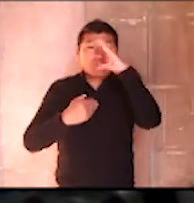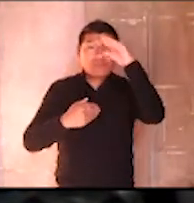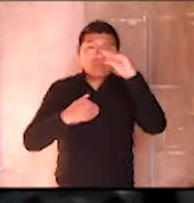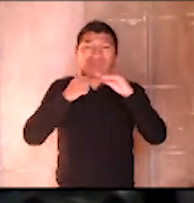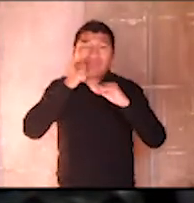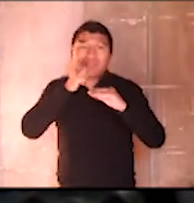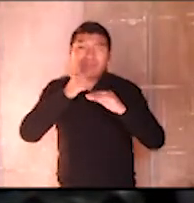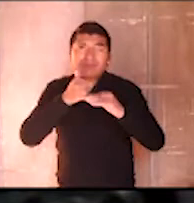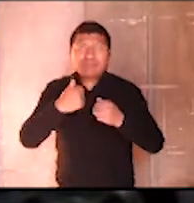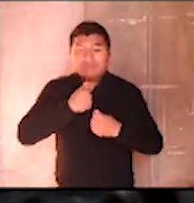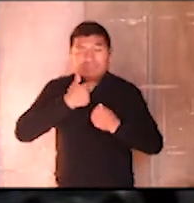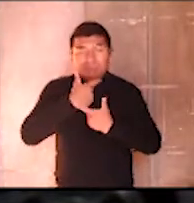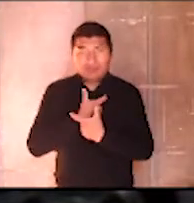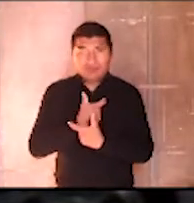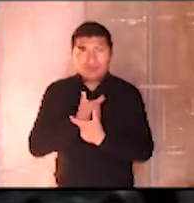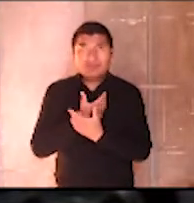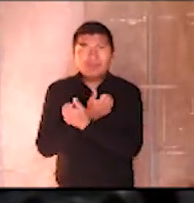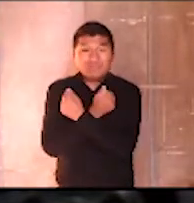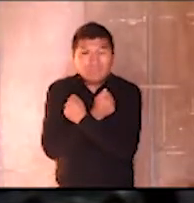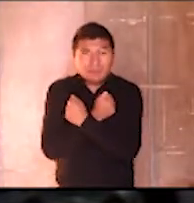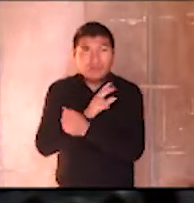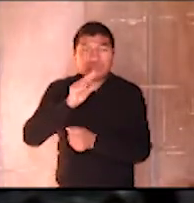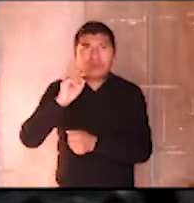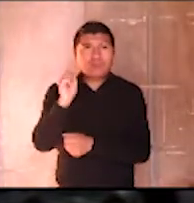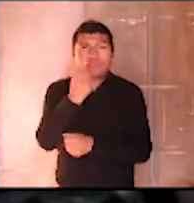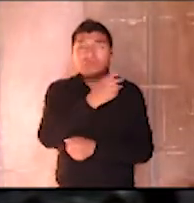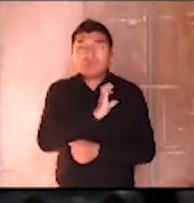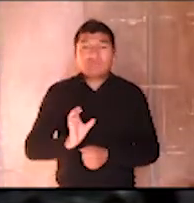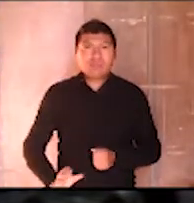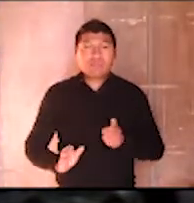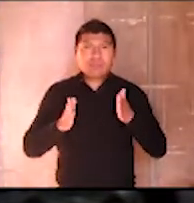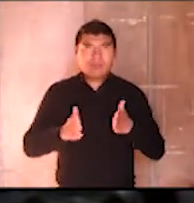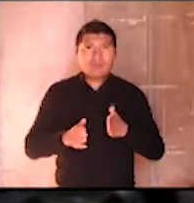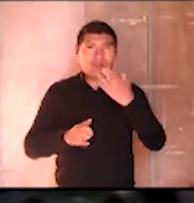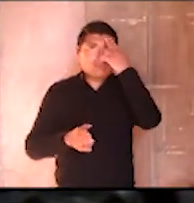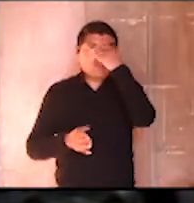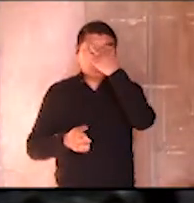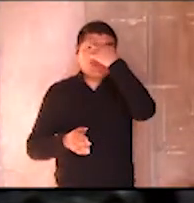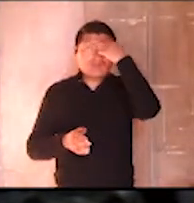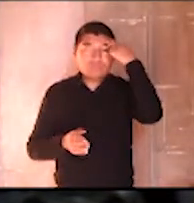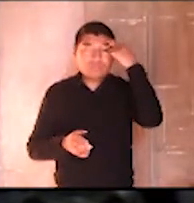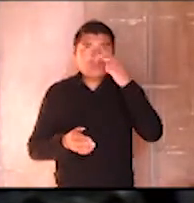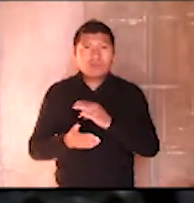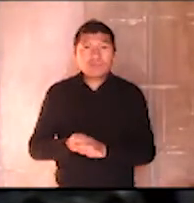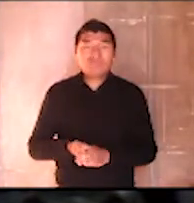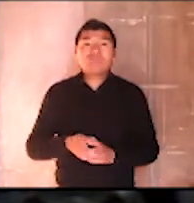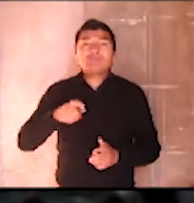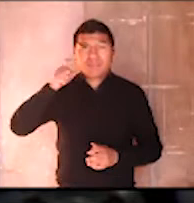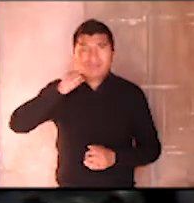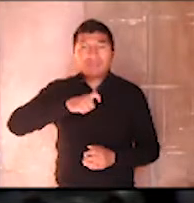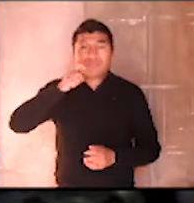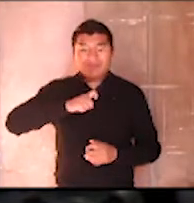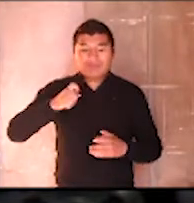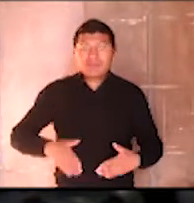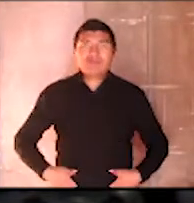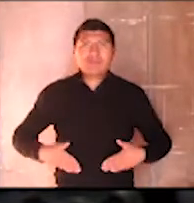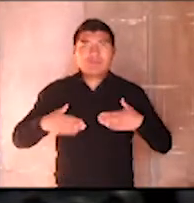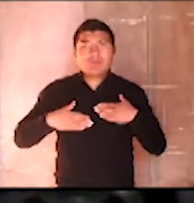se precie, no solamente de cristiano, sino de católico, debe